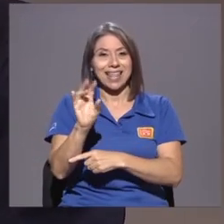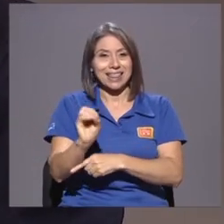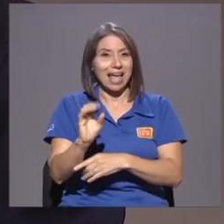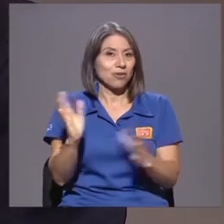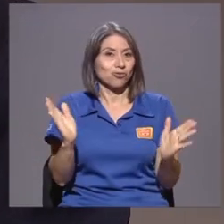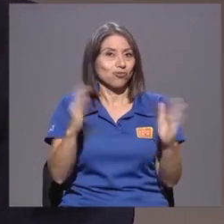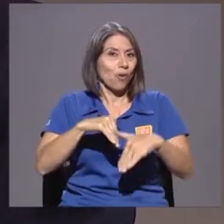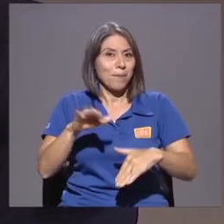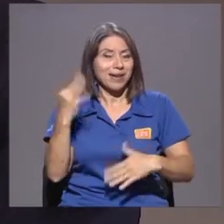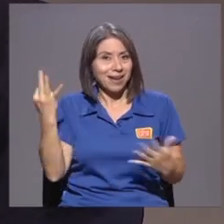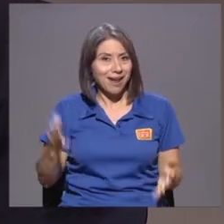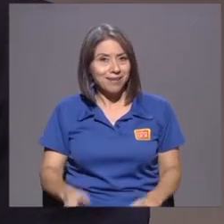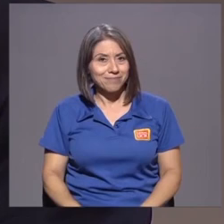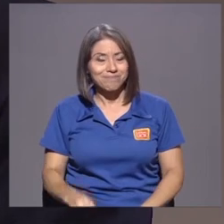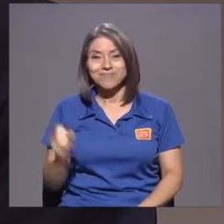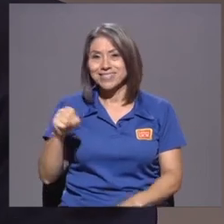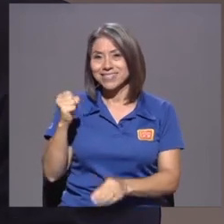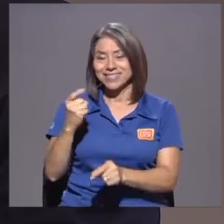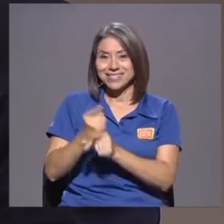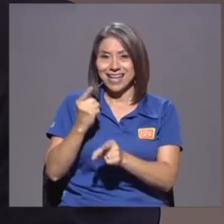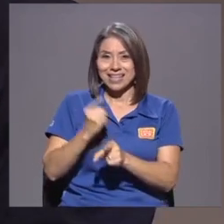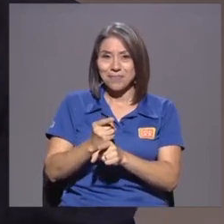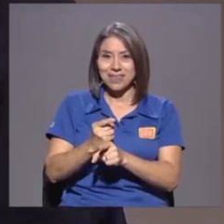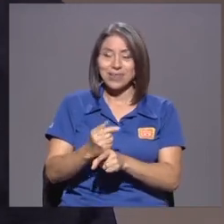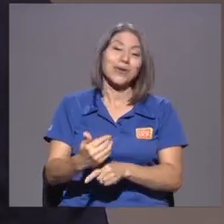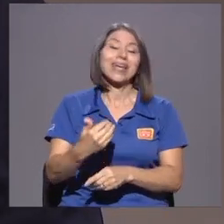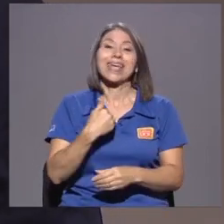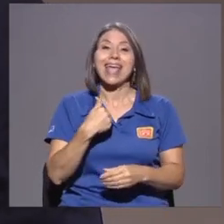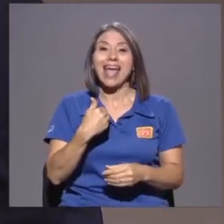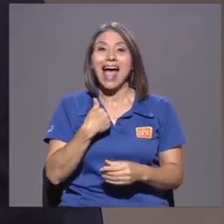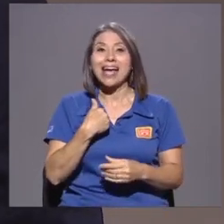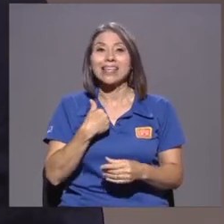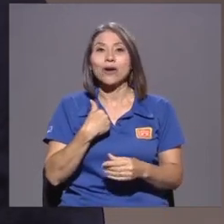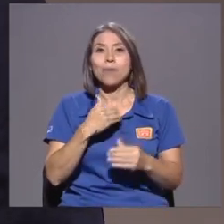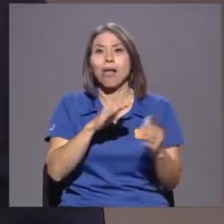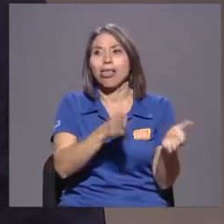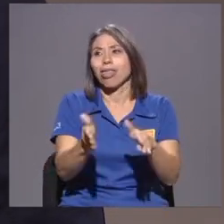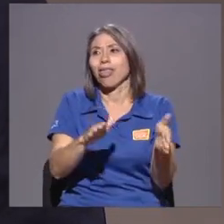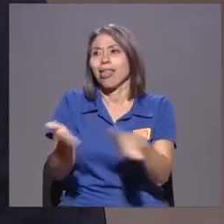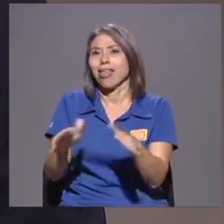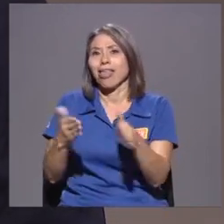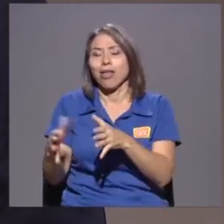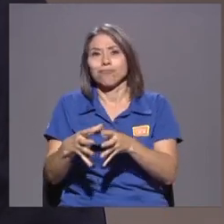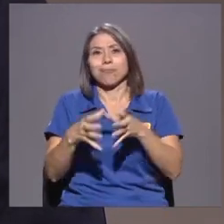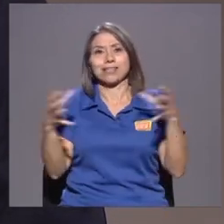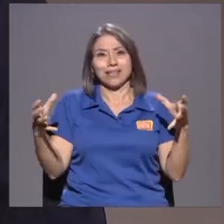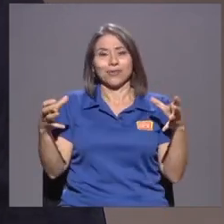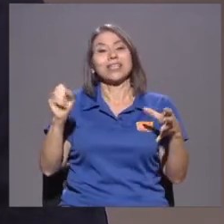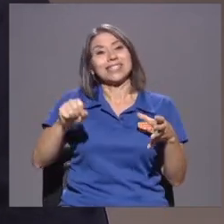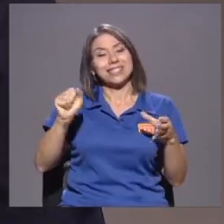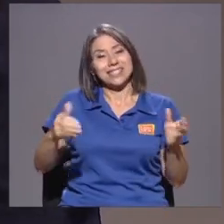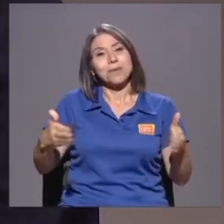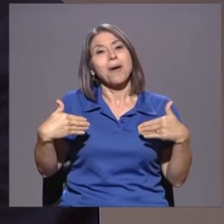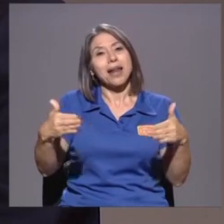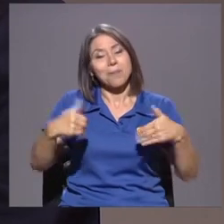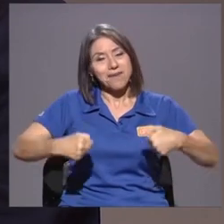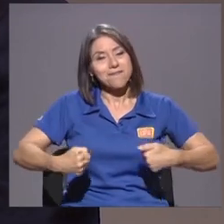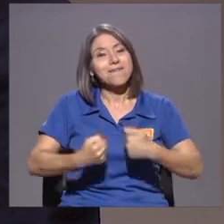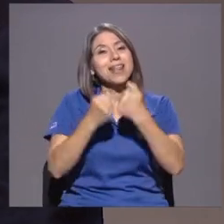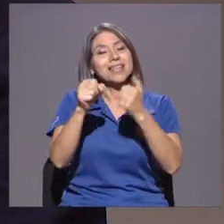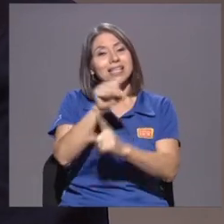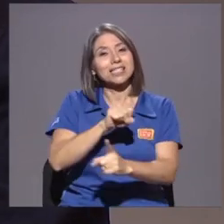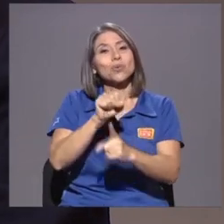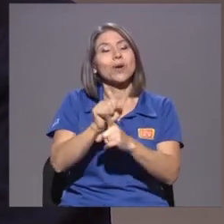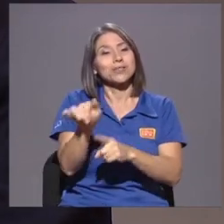de exactamente que haya ajusticiamientos masivos de panamá yo creo que se enfrenta ese mismo fenómeno de una población